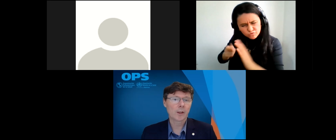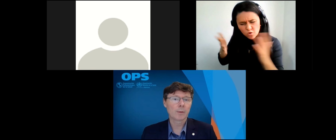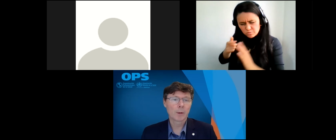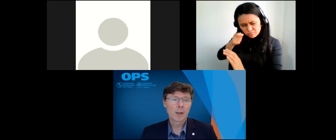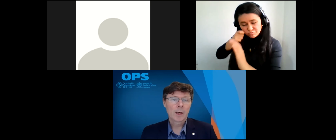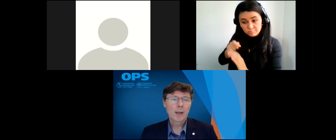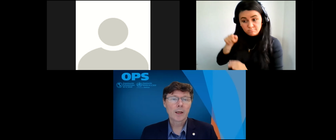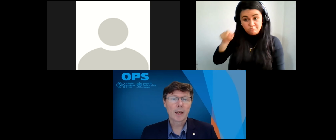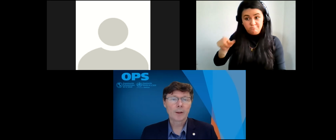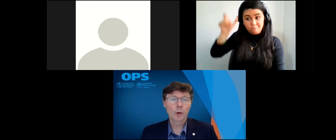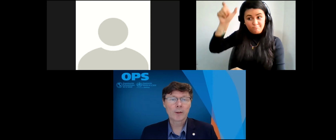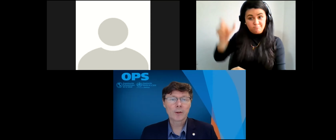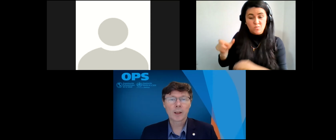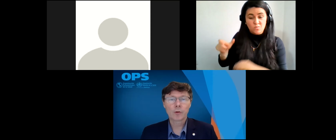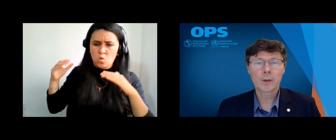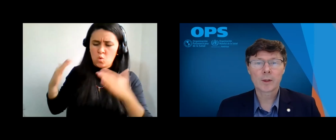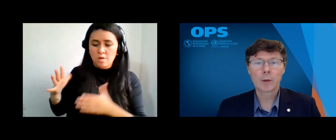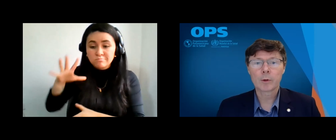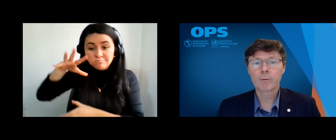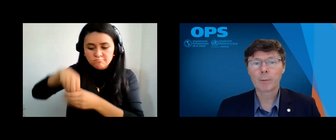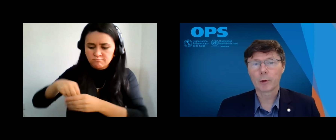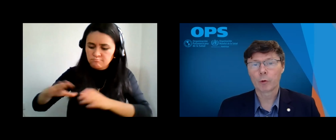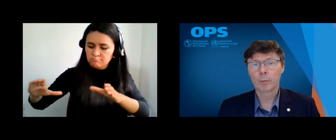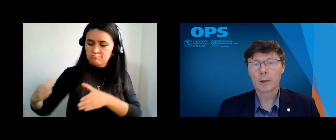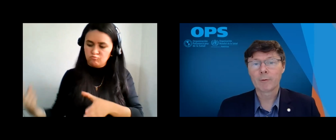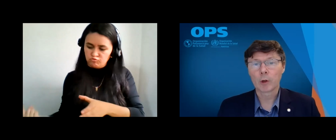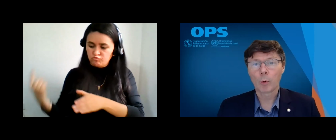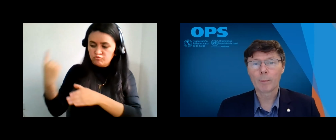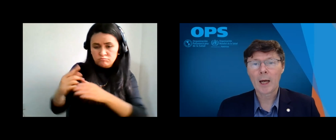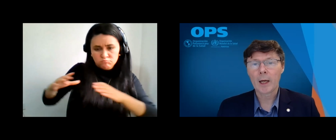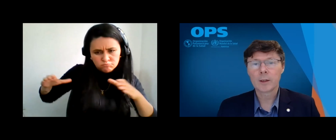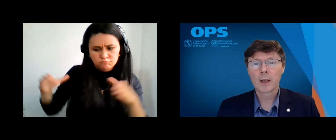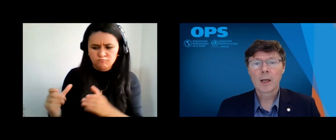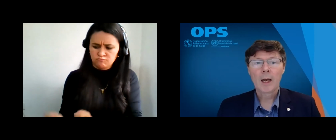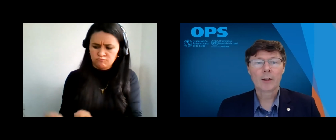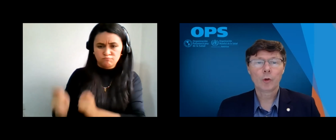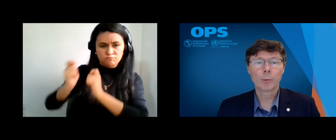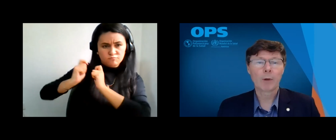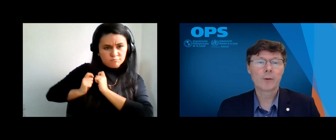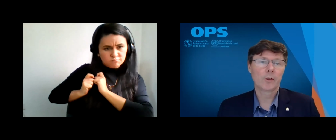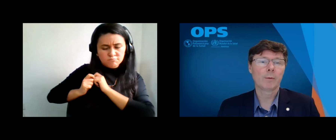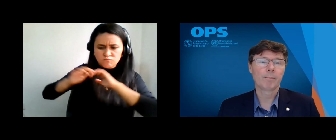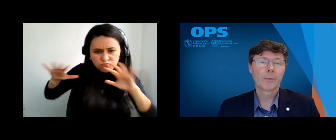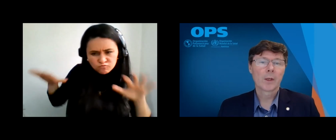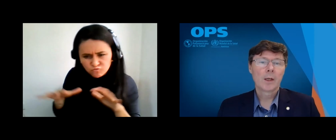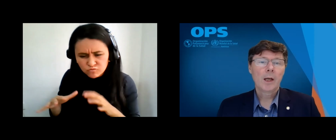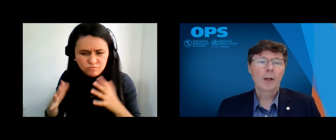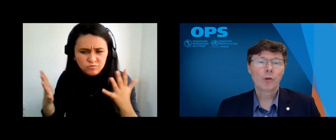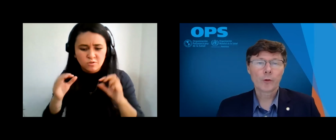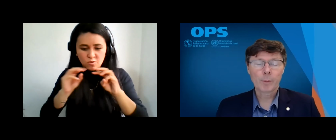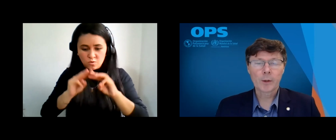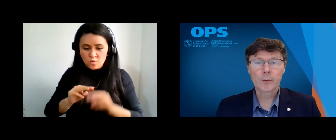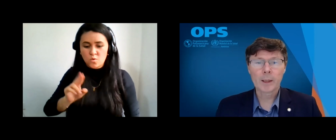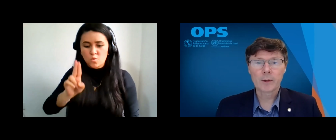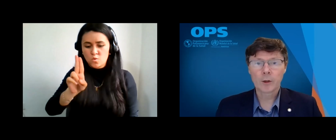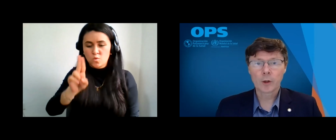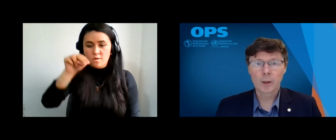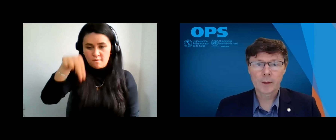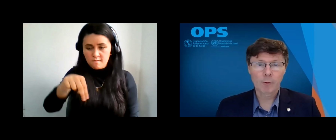Culler es miembro del equipo de tarea de Naciones Unidas bajo el rubro de